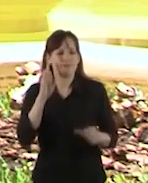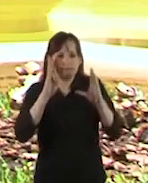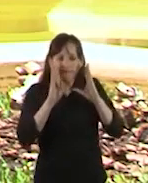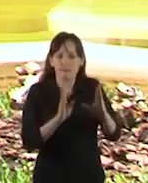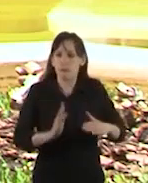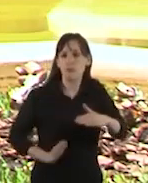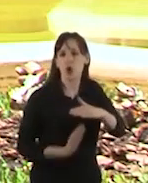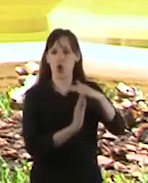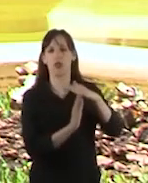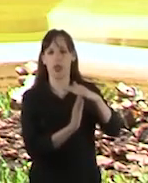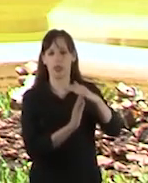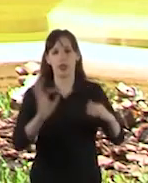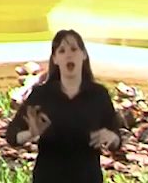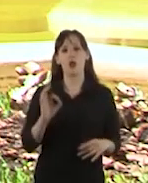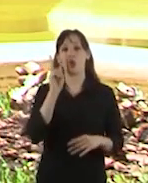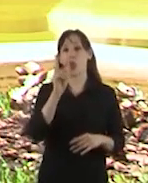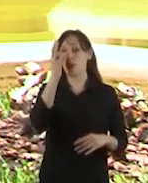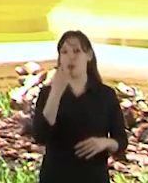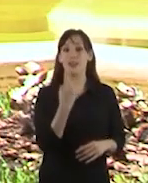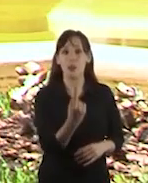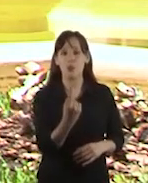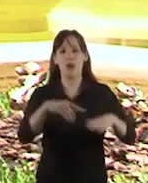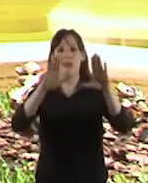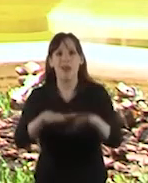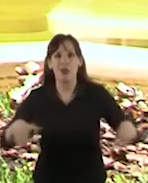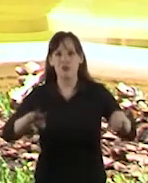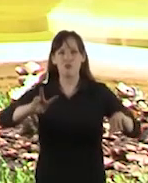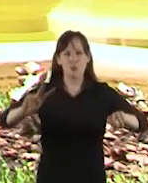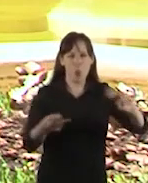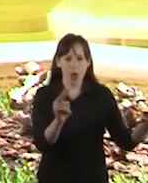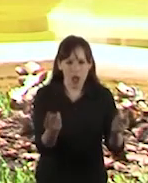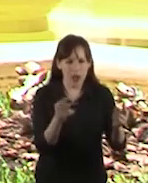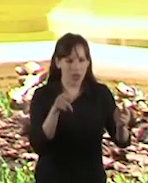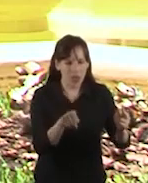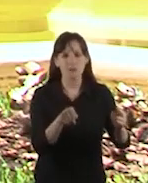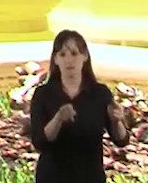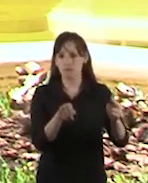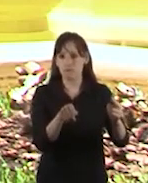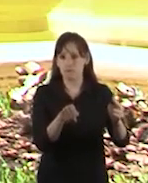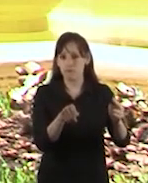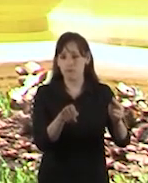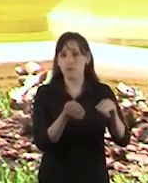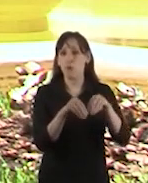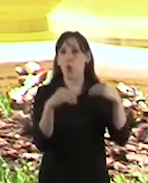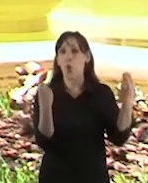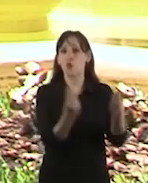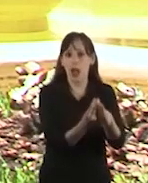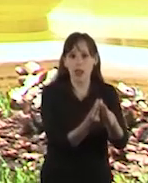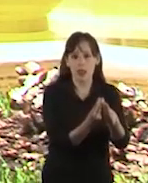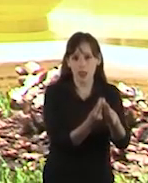año 2021, la tasa de mortalidad infantil registró el nivel más